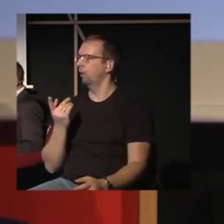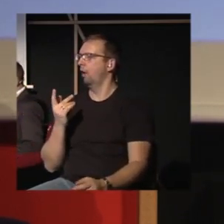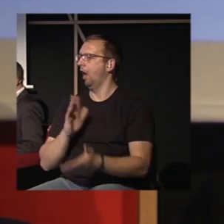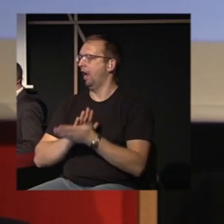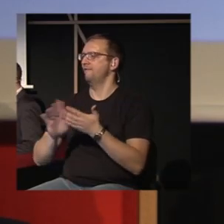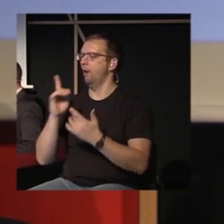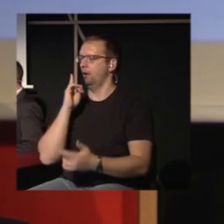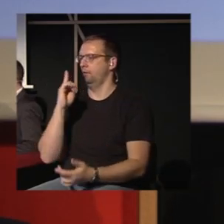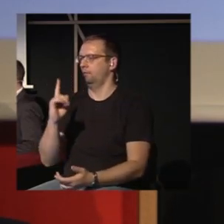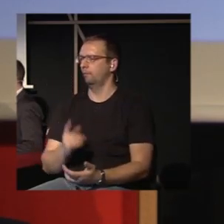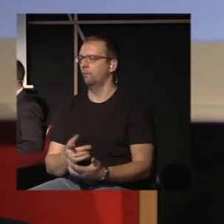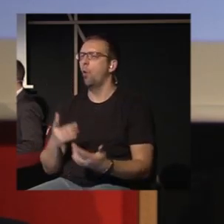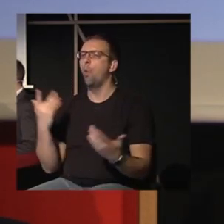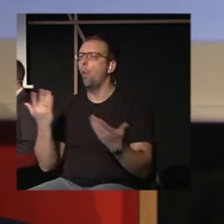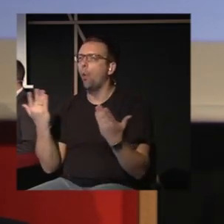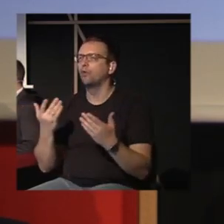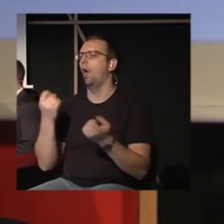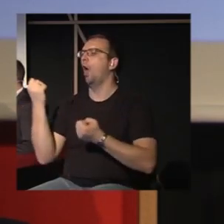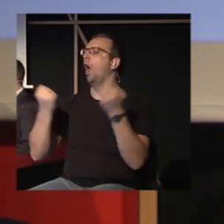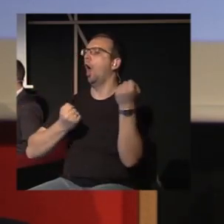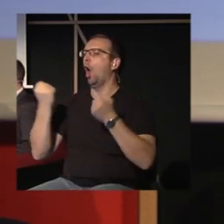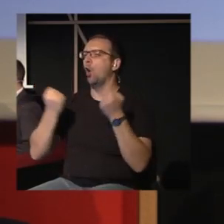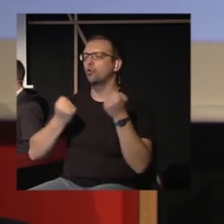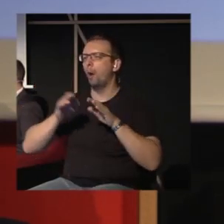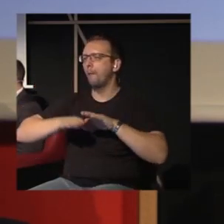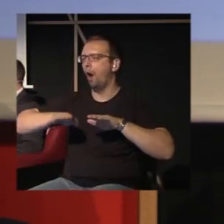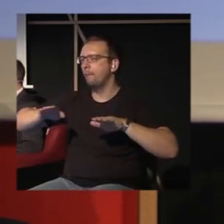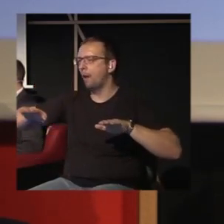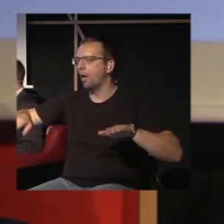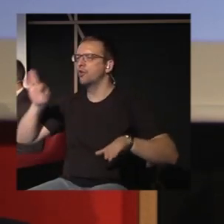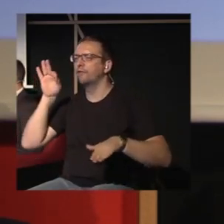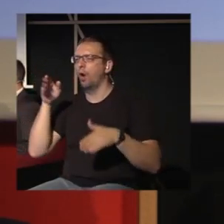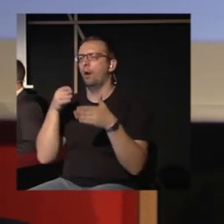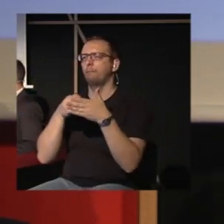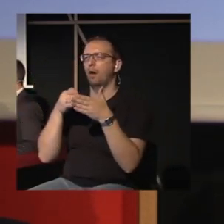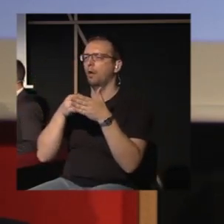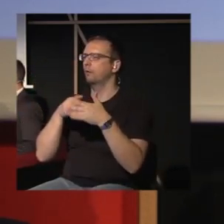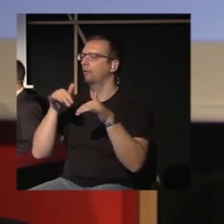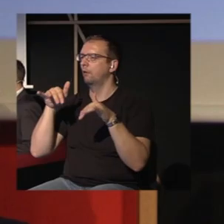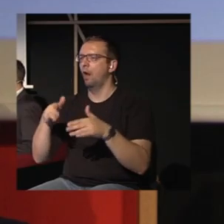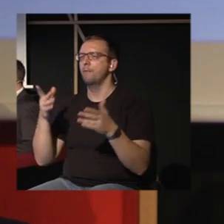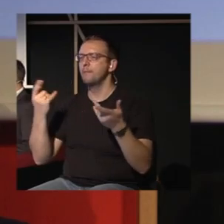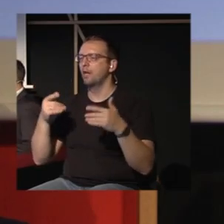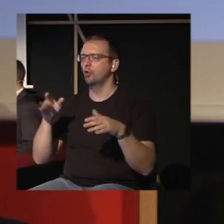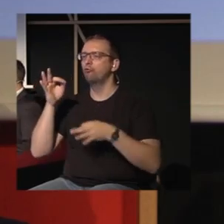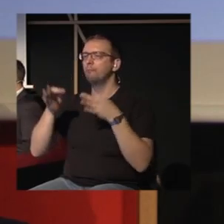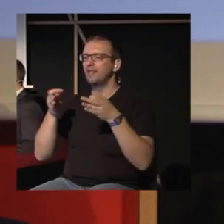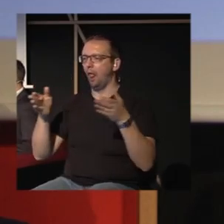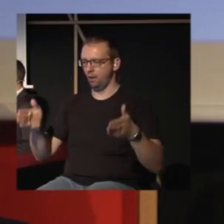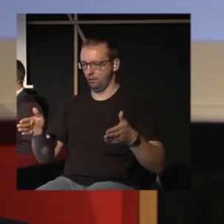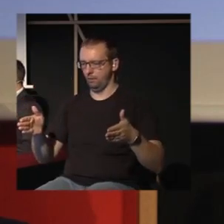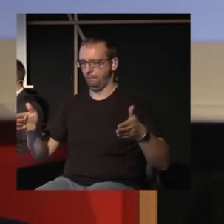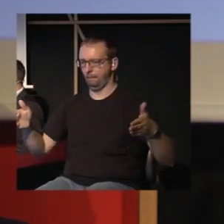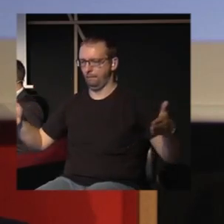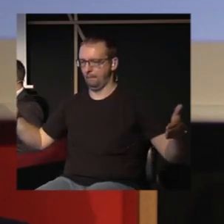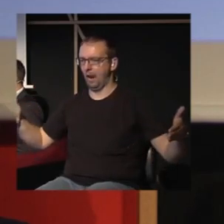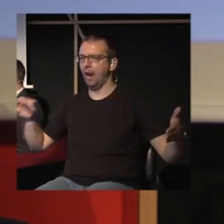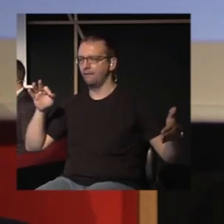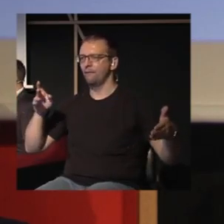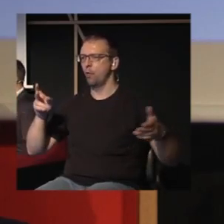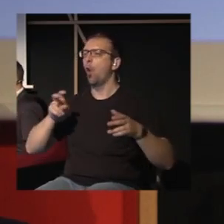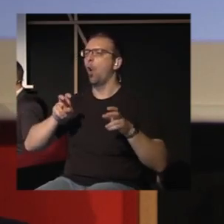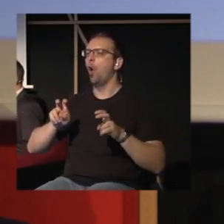y poder llegar al estadio. Todavía son muchas las cosas que tenemos que hacer. Como he dicho, nos hemos centrado sobre todo en la parte técnica, en las